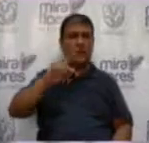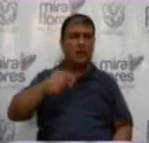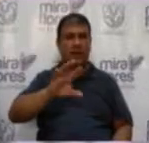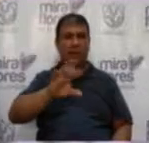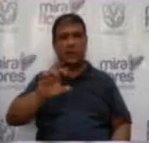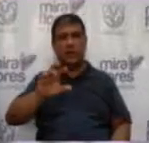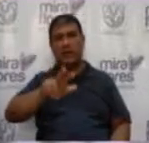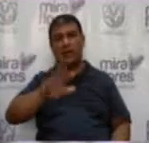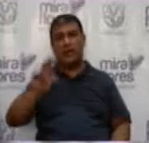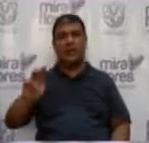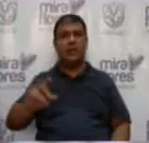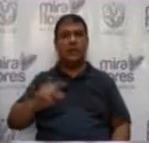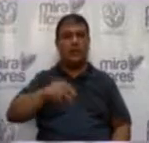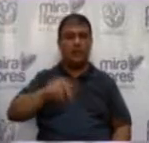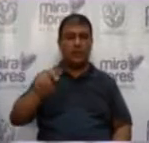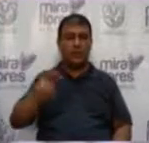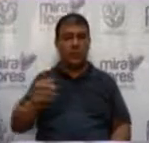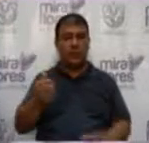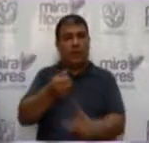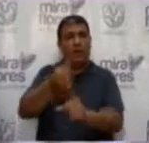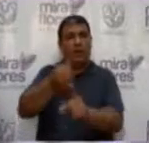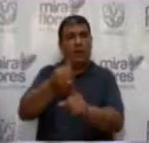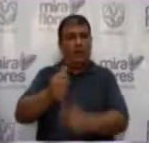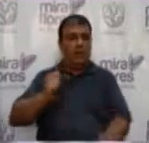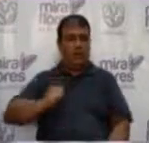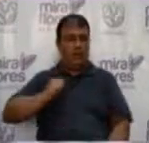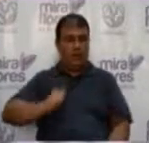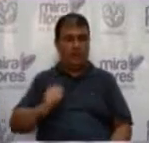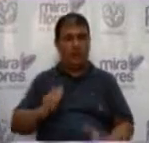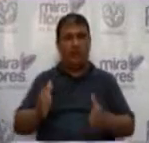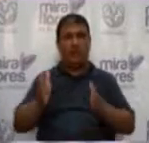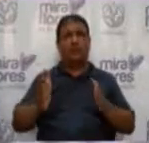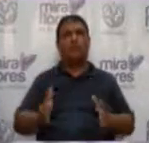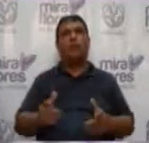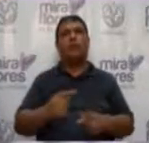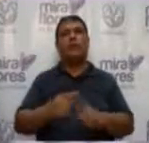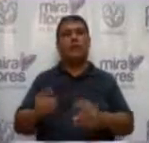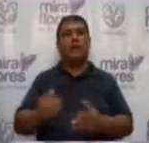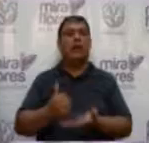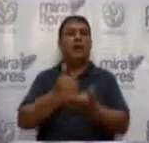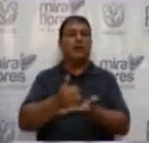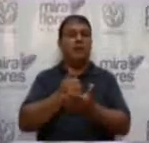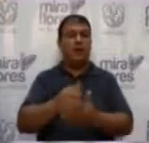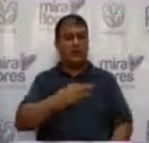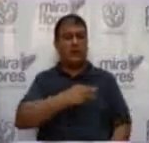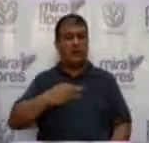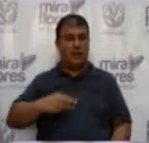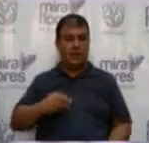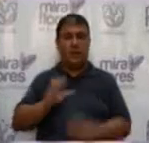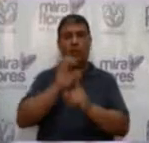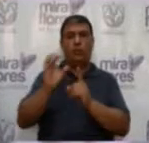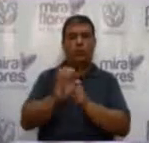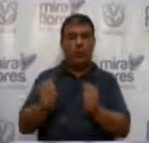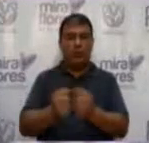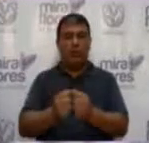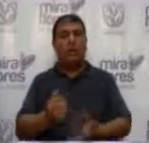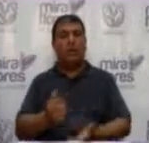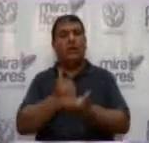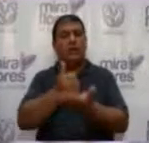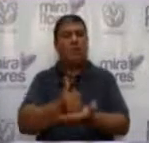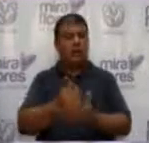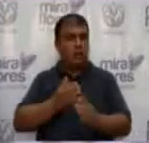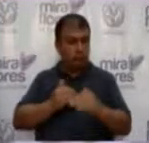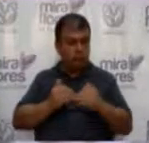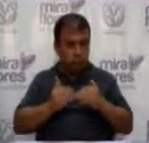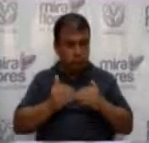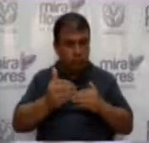7.537.32 metros cuadrados de propiedad de la Municipalidad de Miraflores, se efectúa a favor del Ministerio de Cultura con la finalidad de